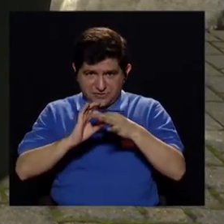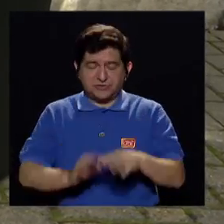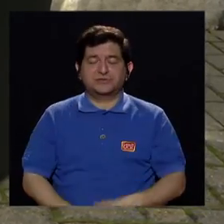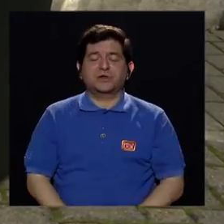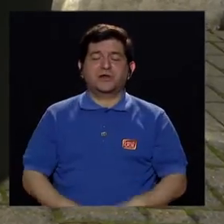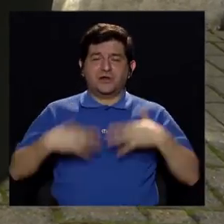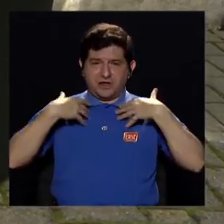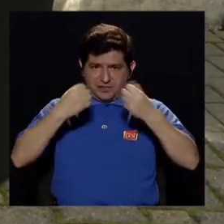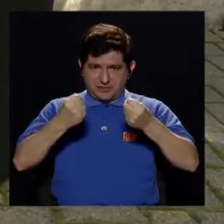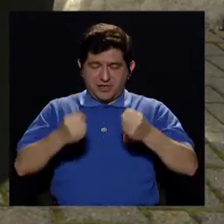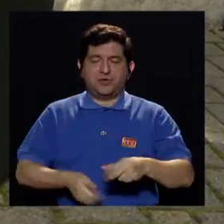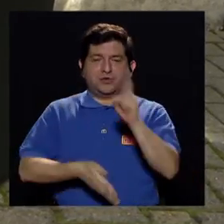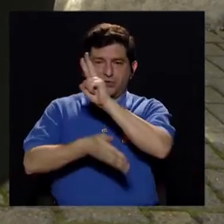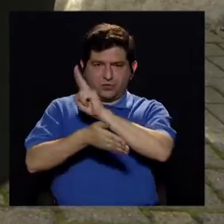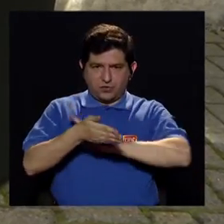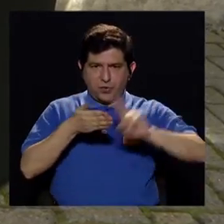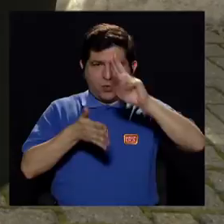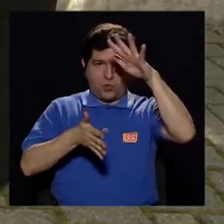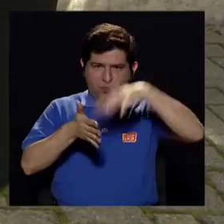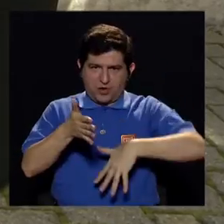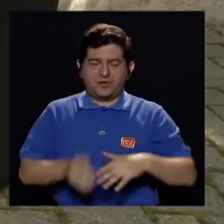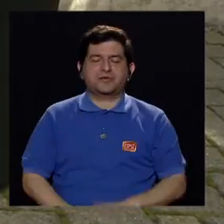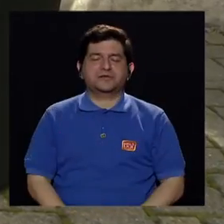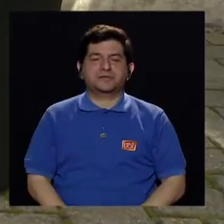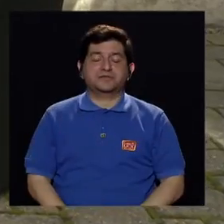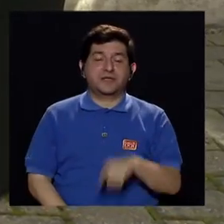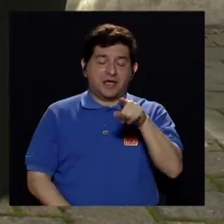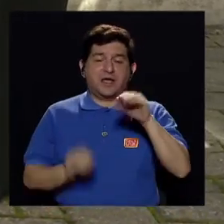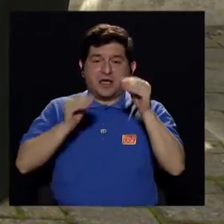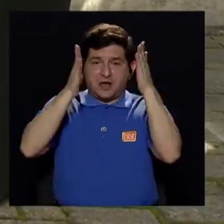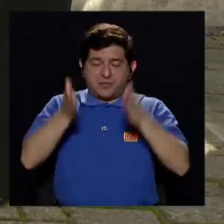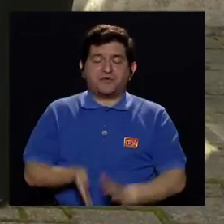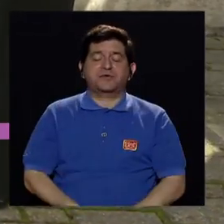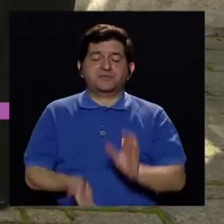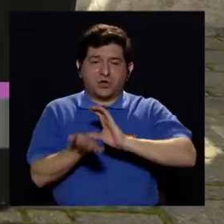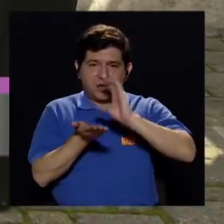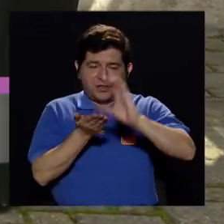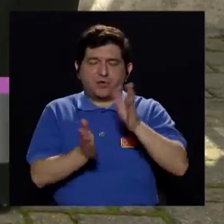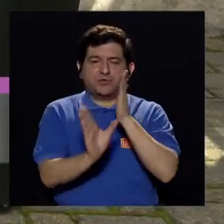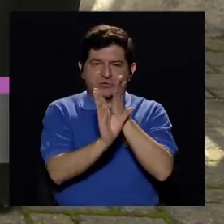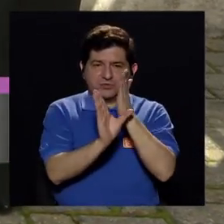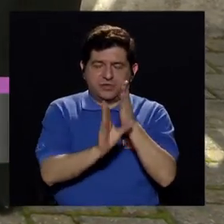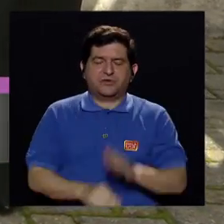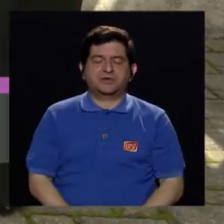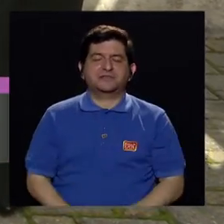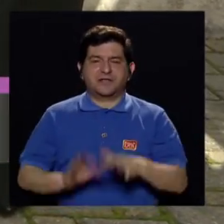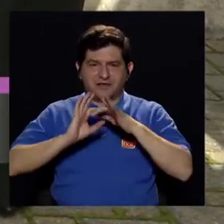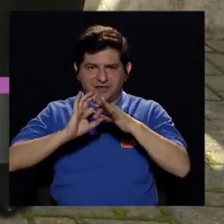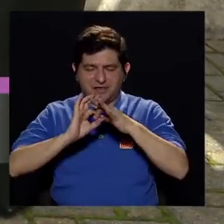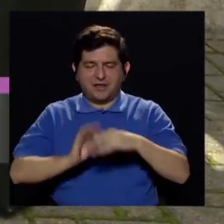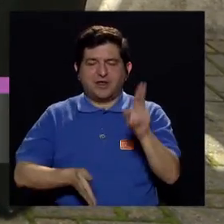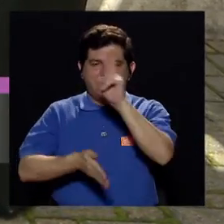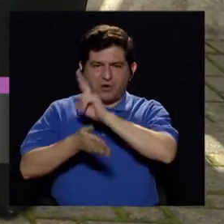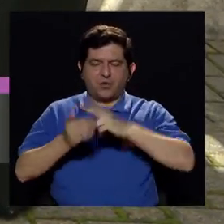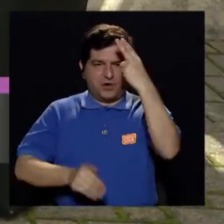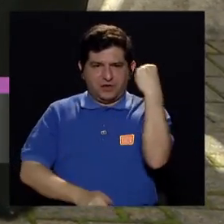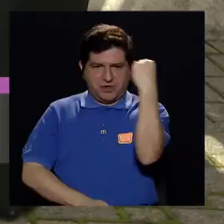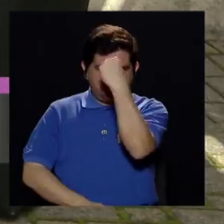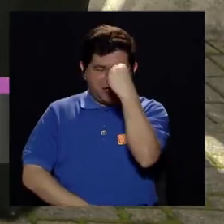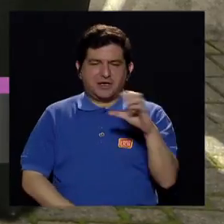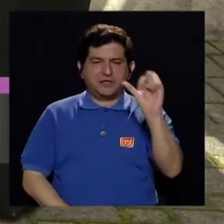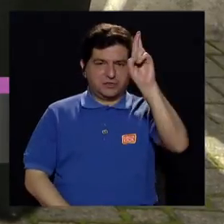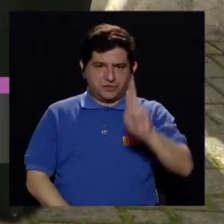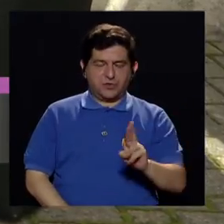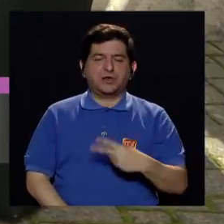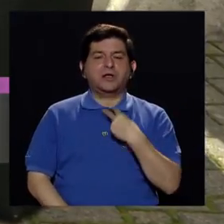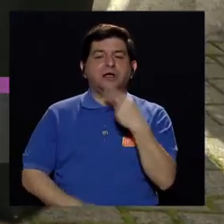la Universidad de Barcelona y profesora del curso de psicología de la sexualidad en la Universidad Católica de Costa Rica y es la